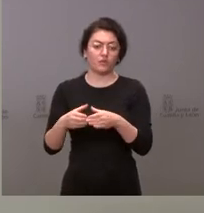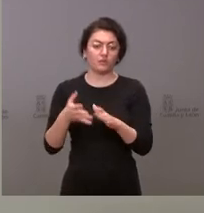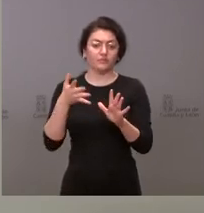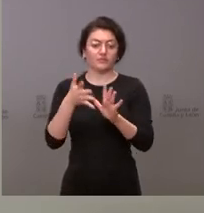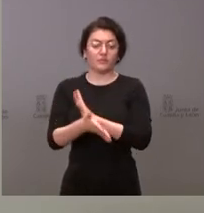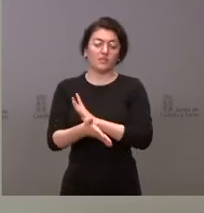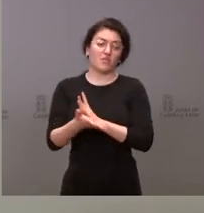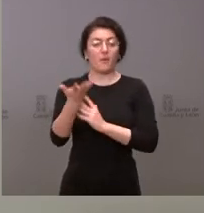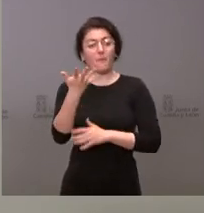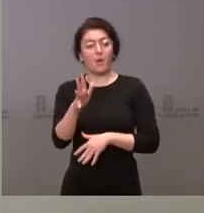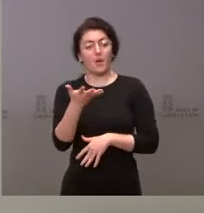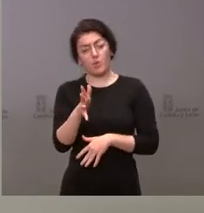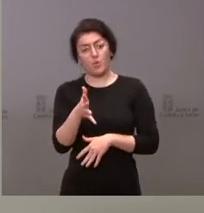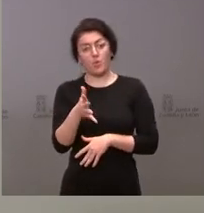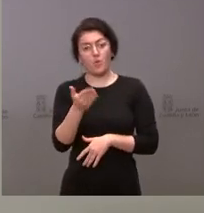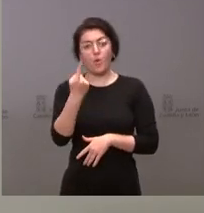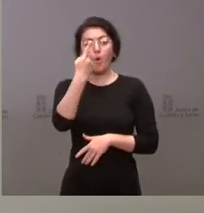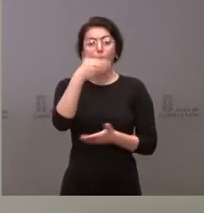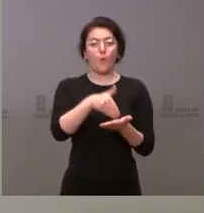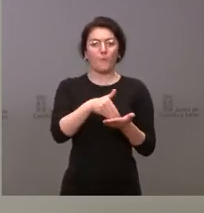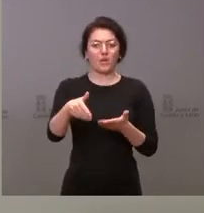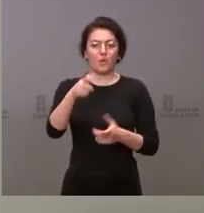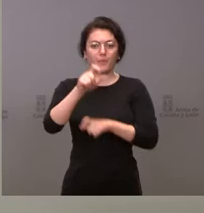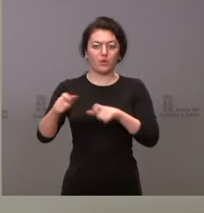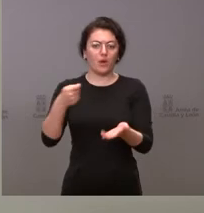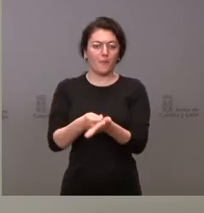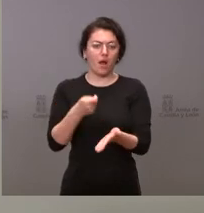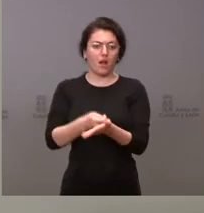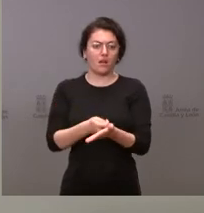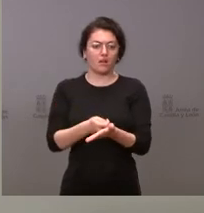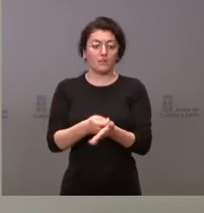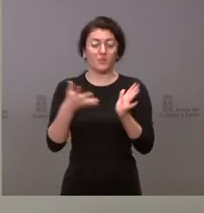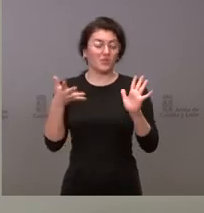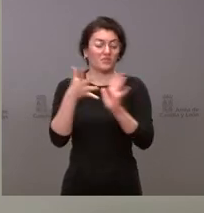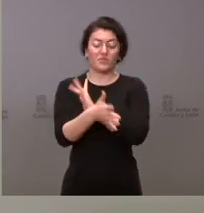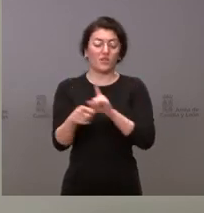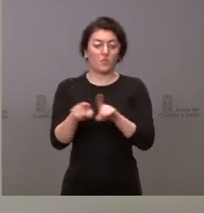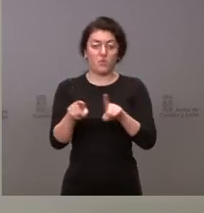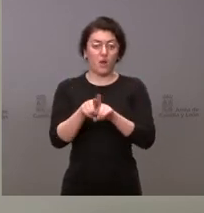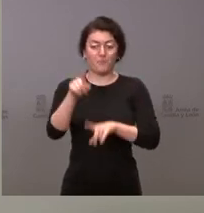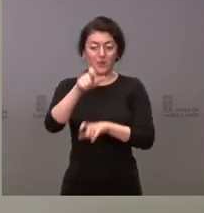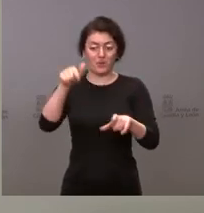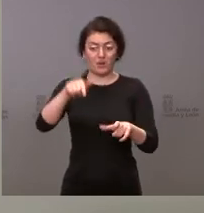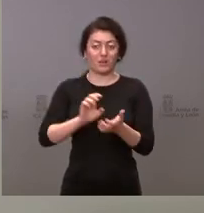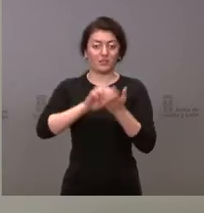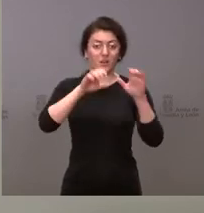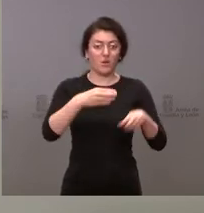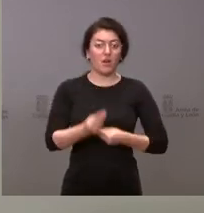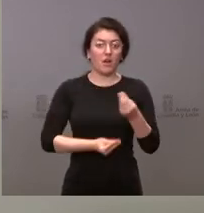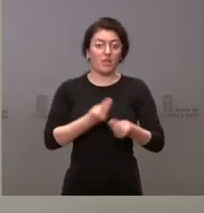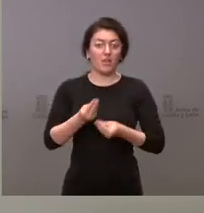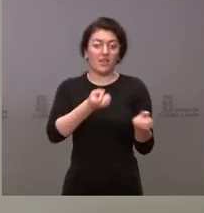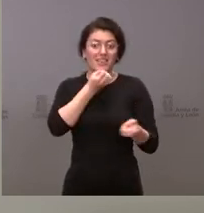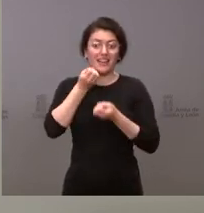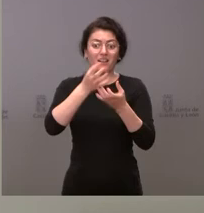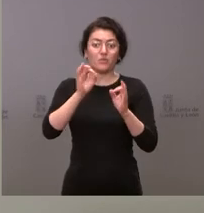de ese millón de contribuyentes pero en definitiva son todas las personas que en castellón hacen la declaración